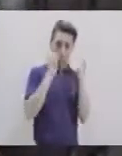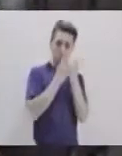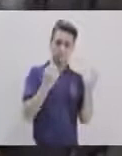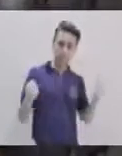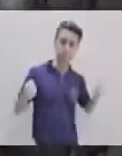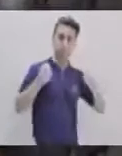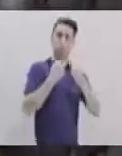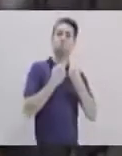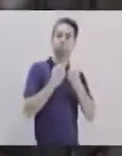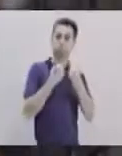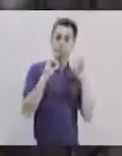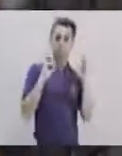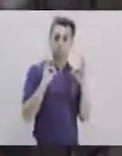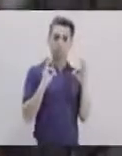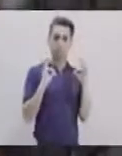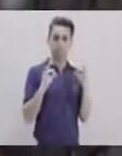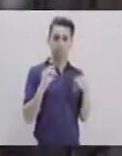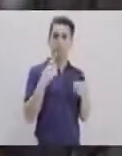y de